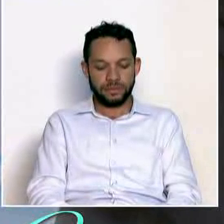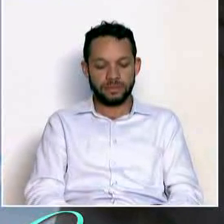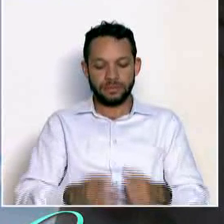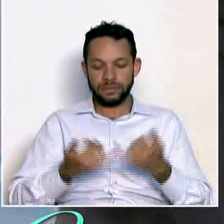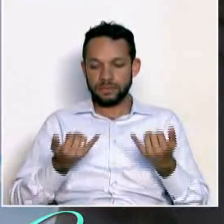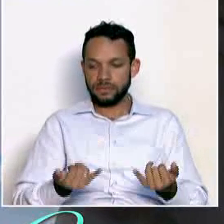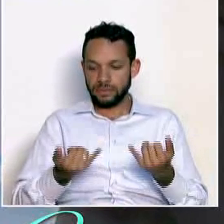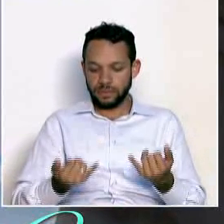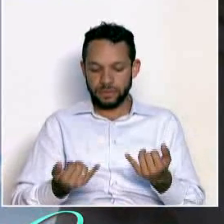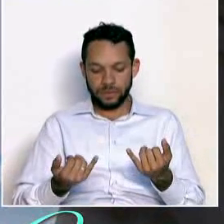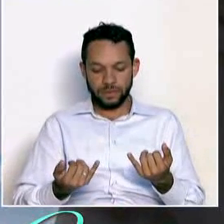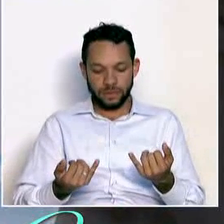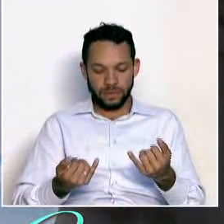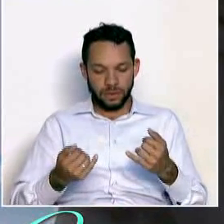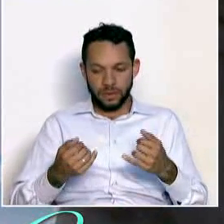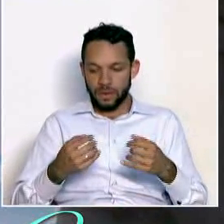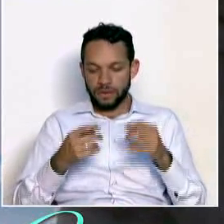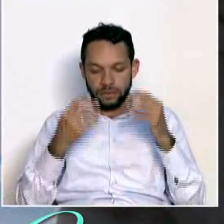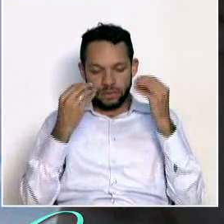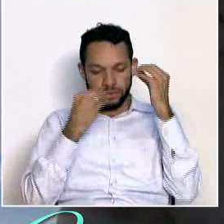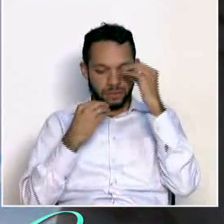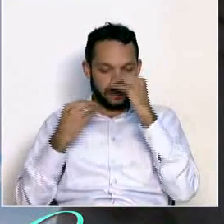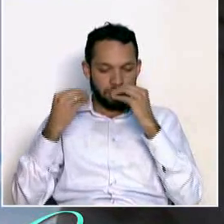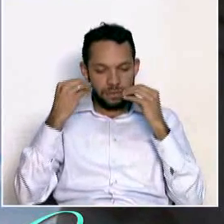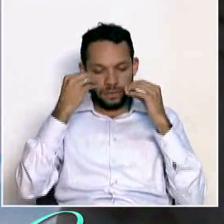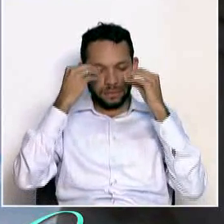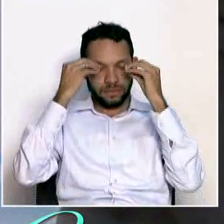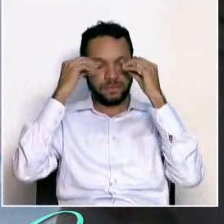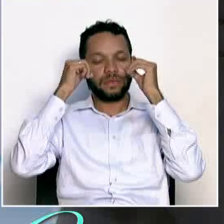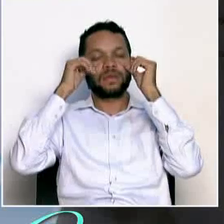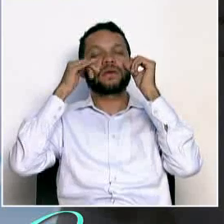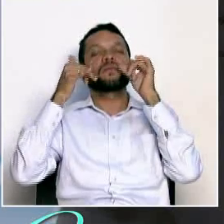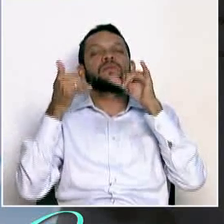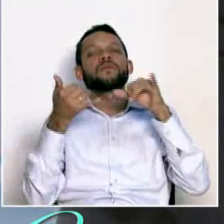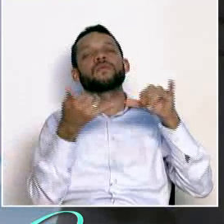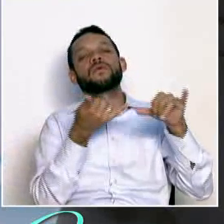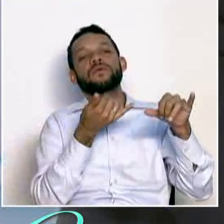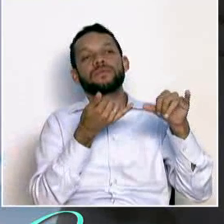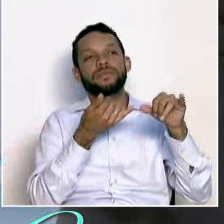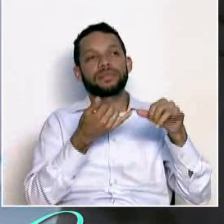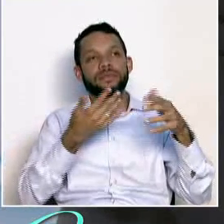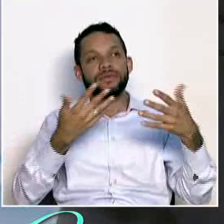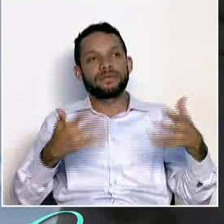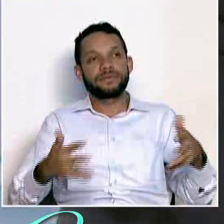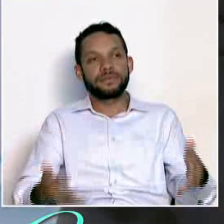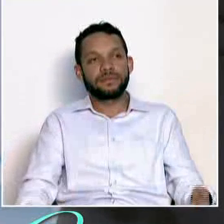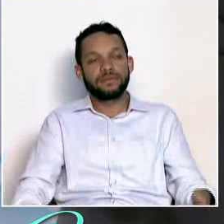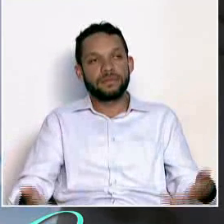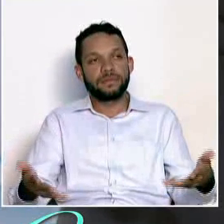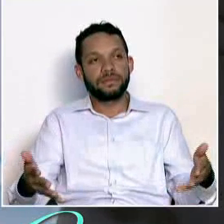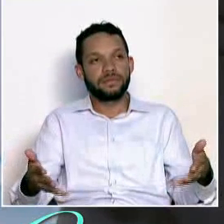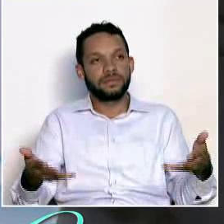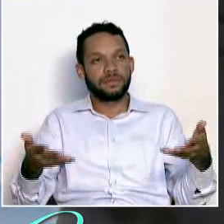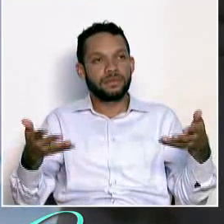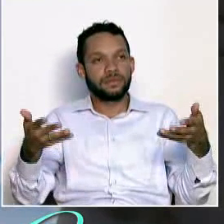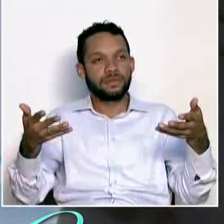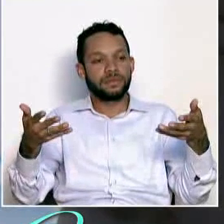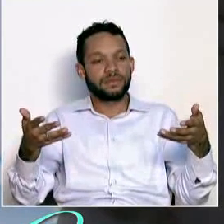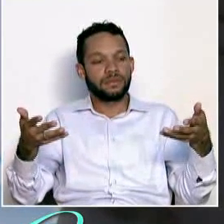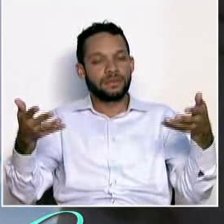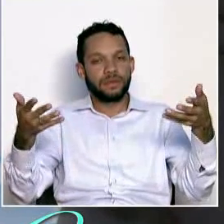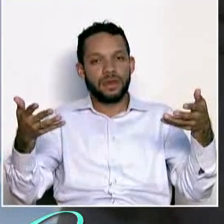comienza a invadir todos tus sentidos, tu brazo derecho flota, flota, flota, se eleva